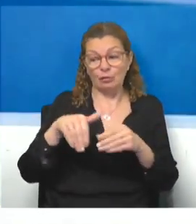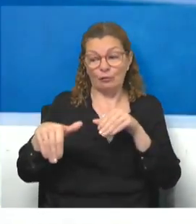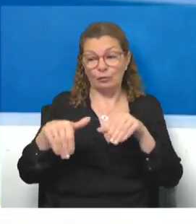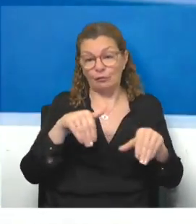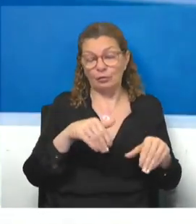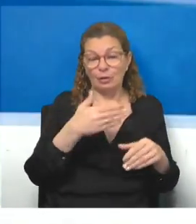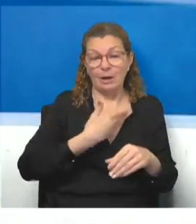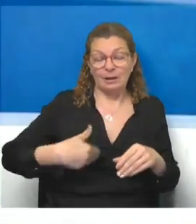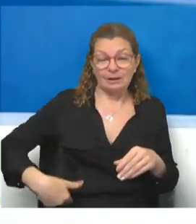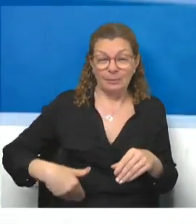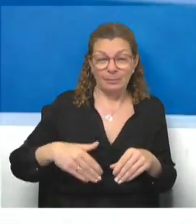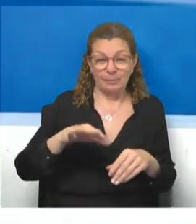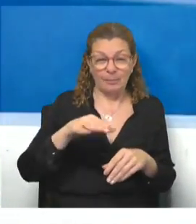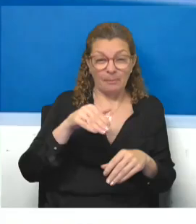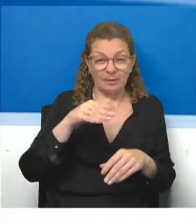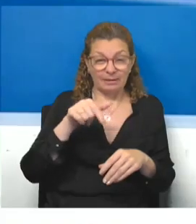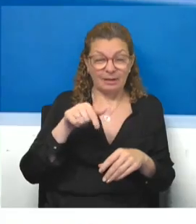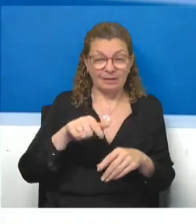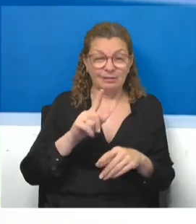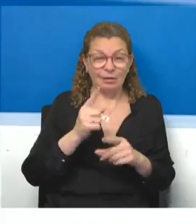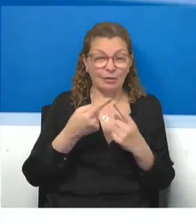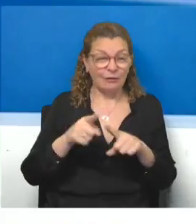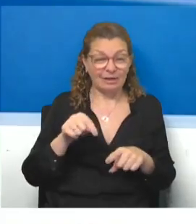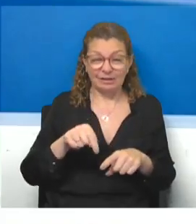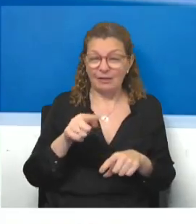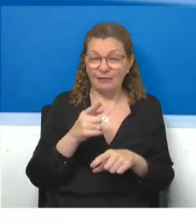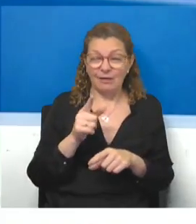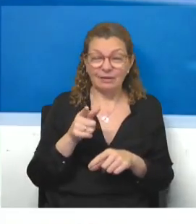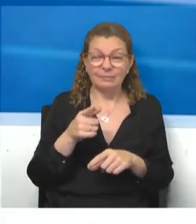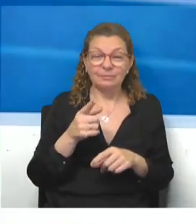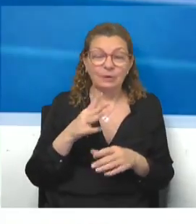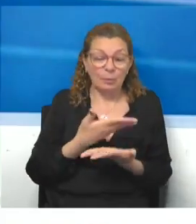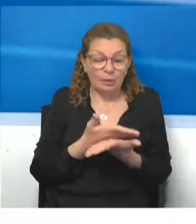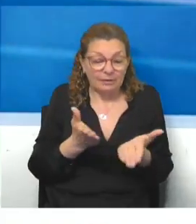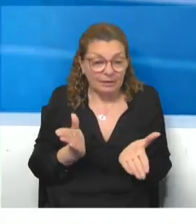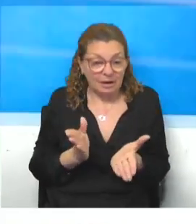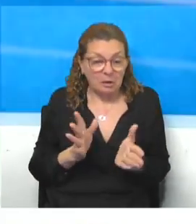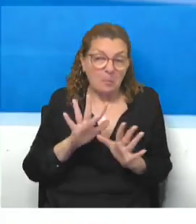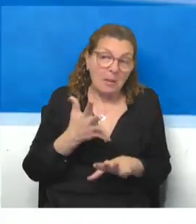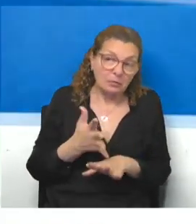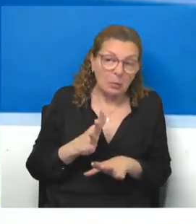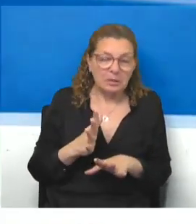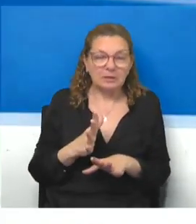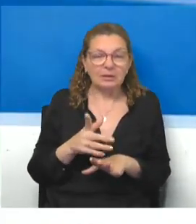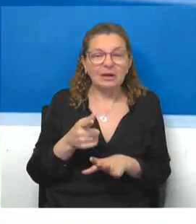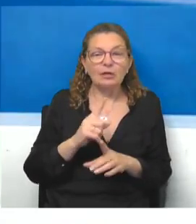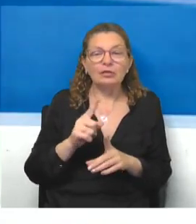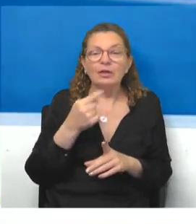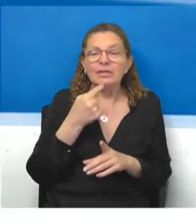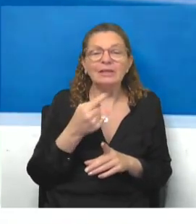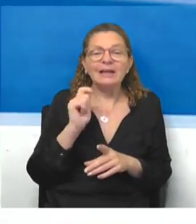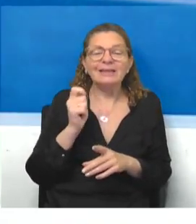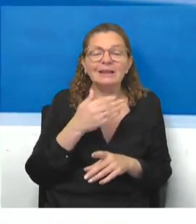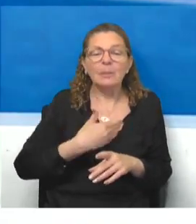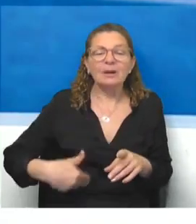elección presidencial esta esta vez no va a ser distinto va a ser un escenario similar que no esté definido en la